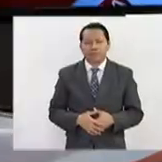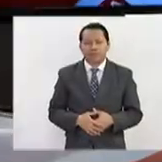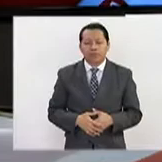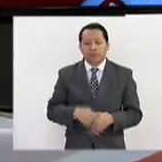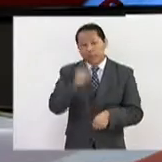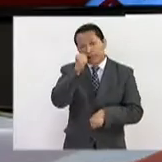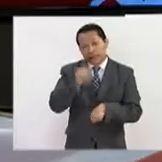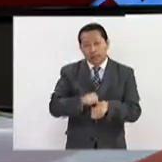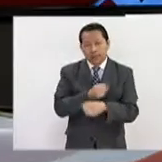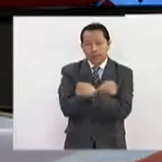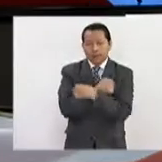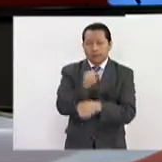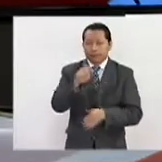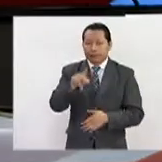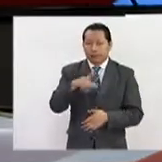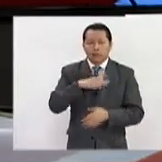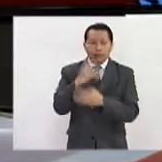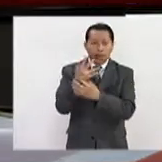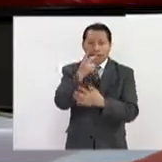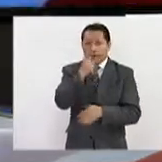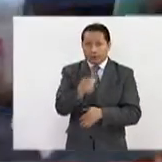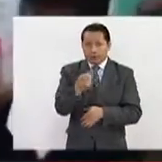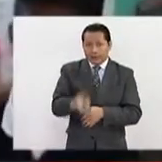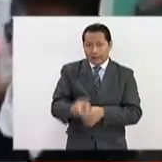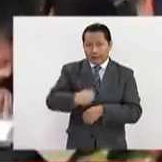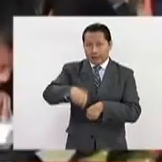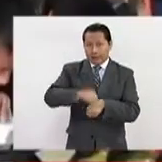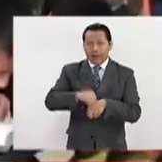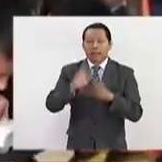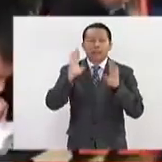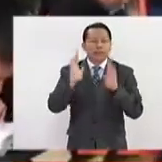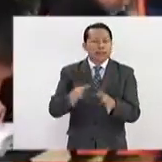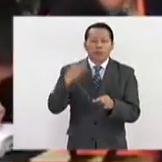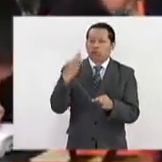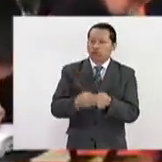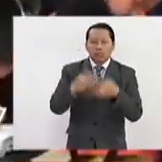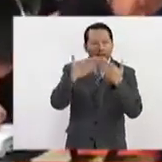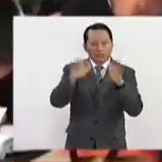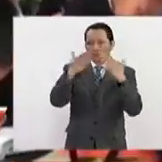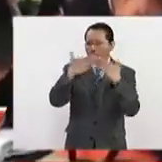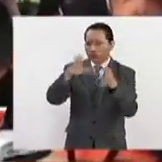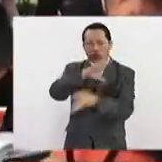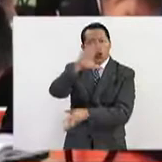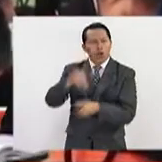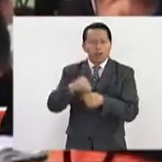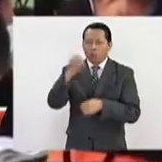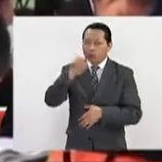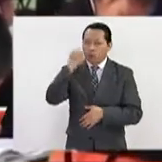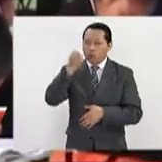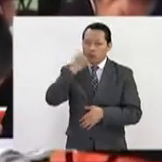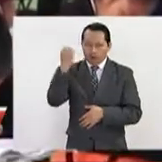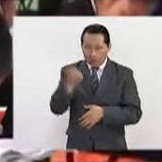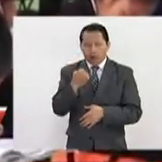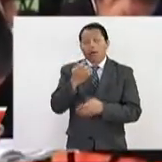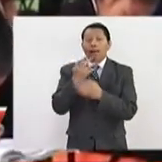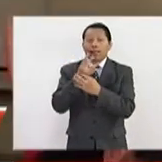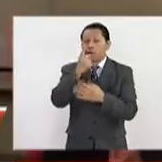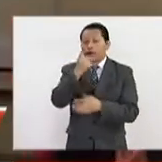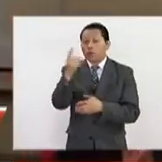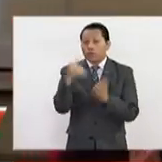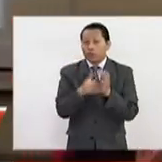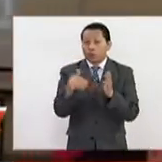Y la Secretaría de Educación Pública informó que esta semana concluirá el regreso a clases en la Ciudad de México. Indicó que